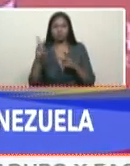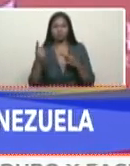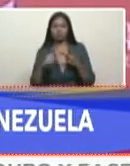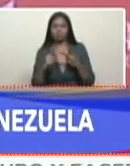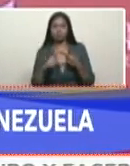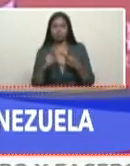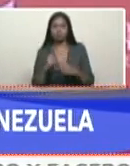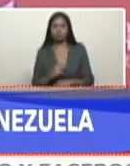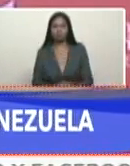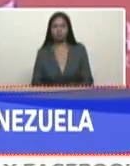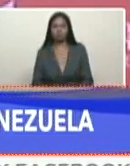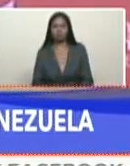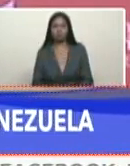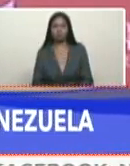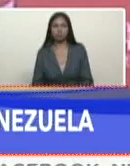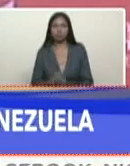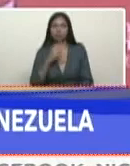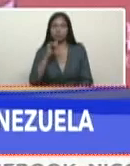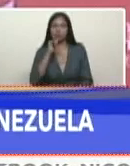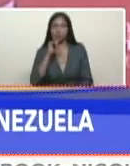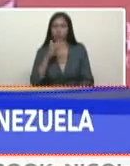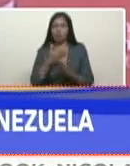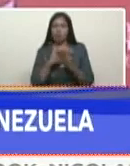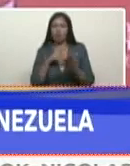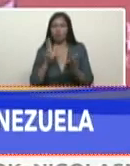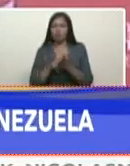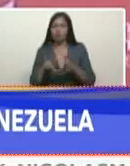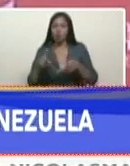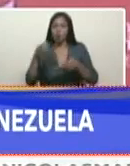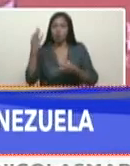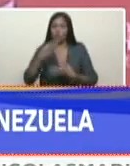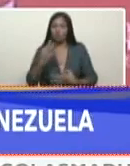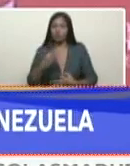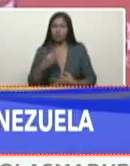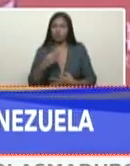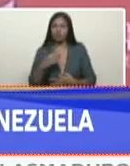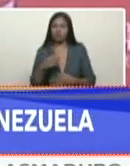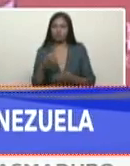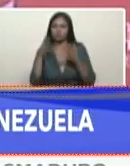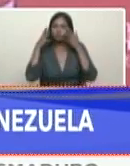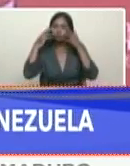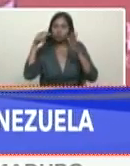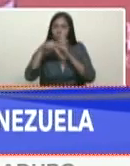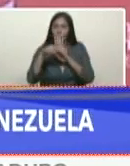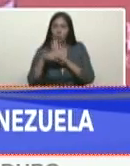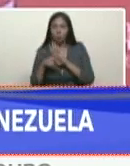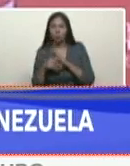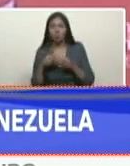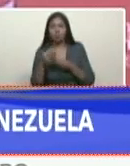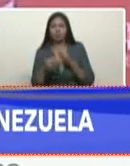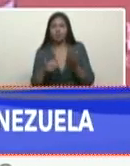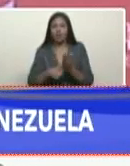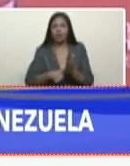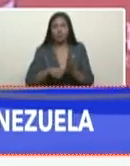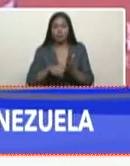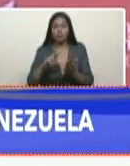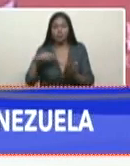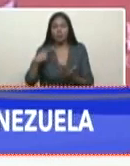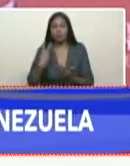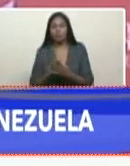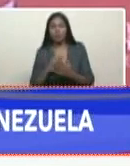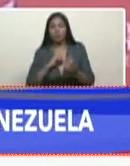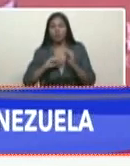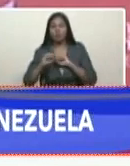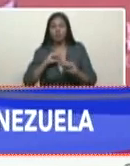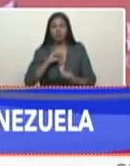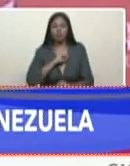lugar, ya lo anuncié, lo apruebo oficialmente, instruir la creación del carnet del voluntariado social del